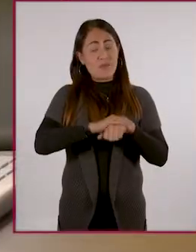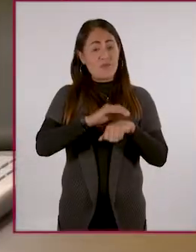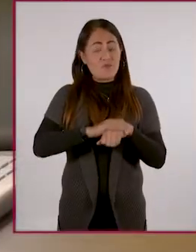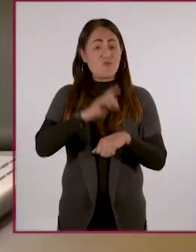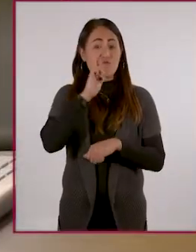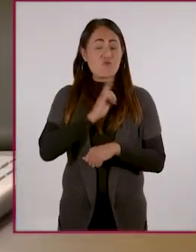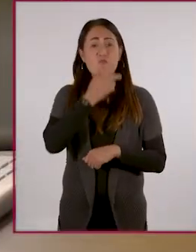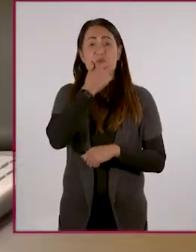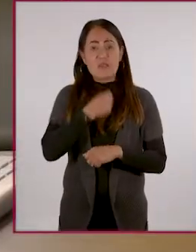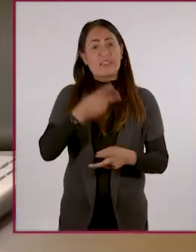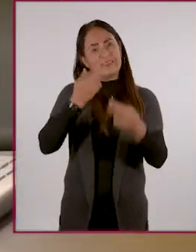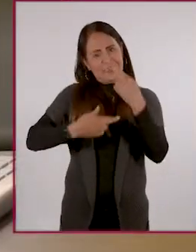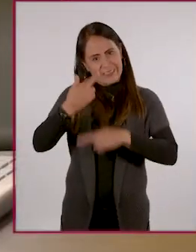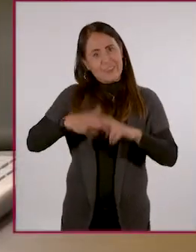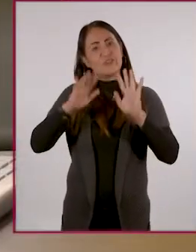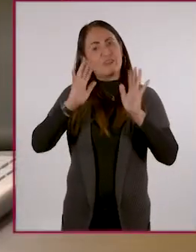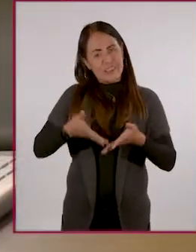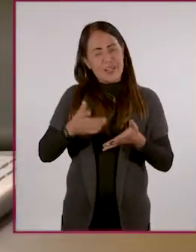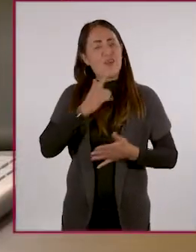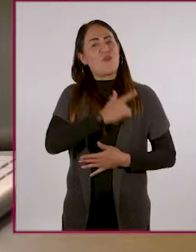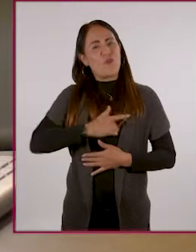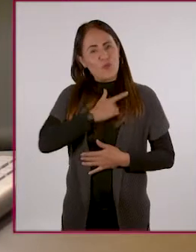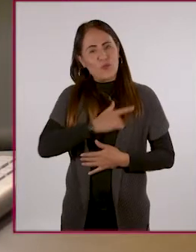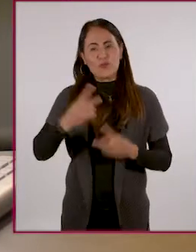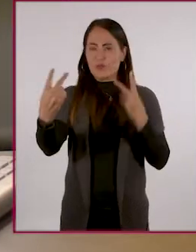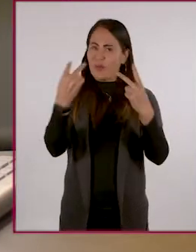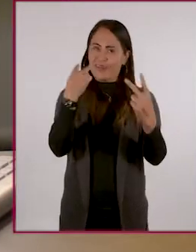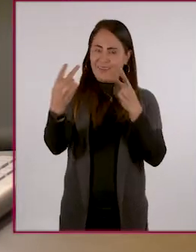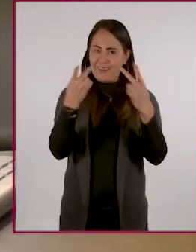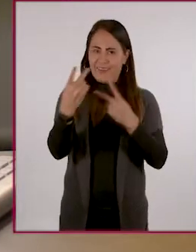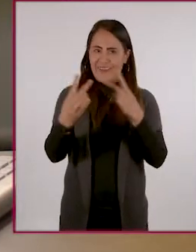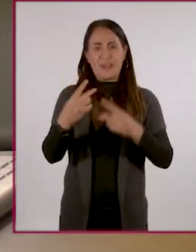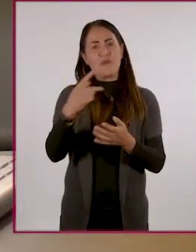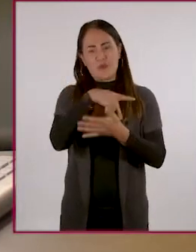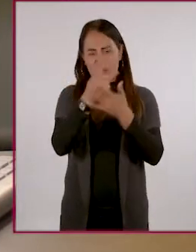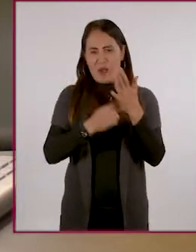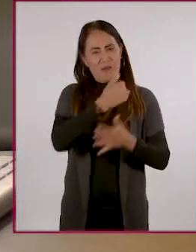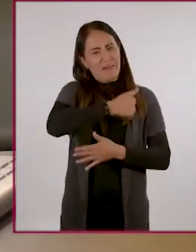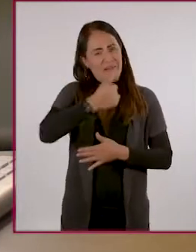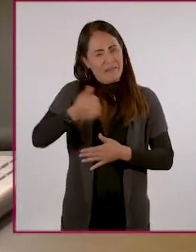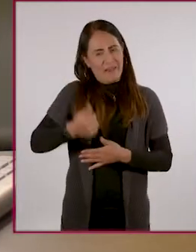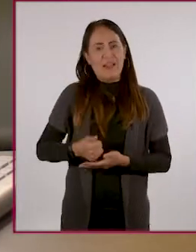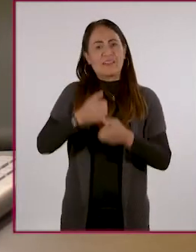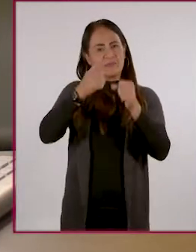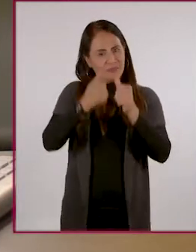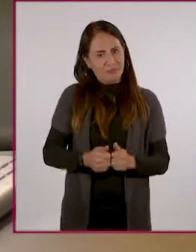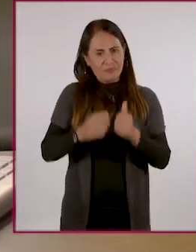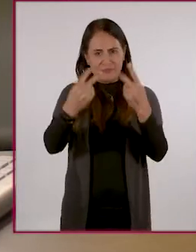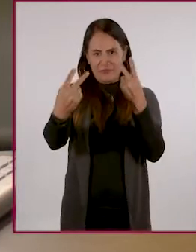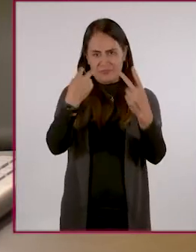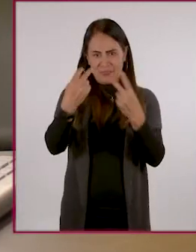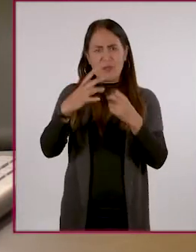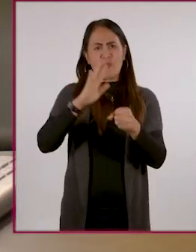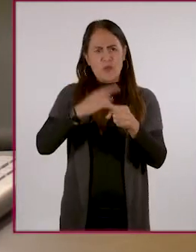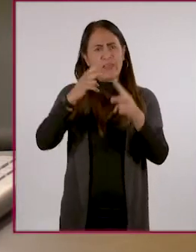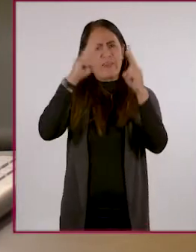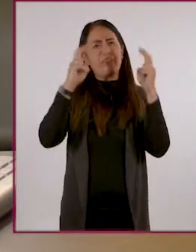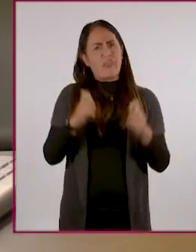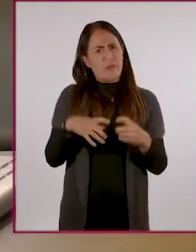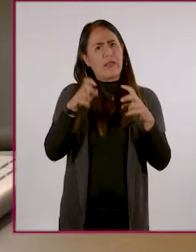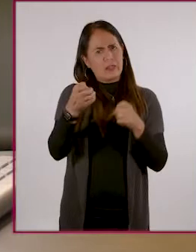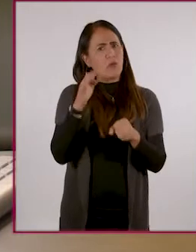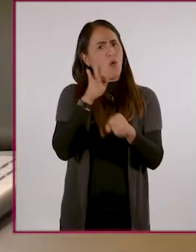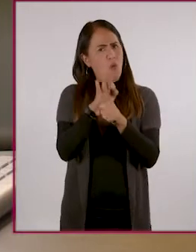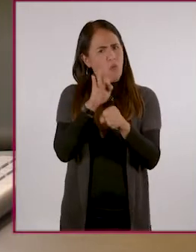Hola amigos y amigas, ya estamos de regreso. Nos da mucho gusto contar con su atención en cada programa. Quédense con nosotros porque el tema de hoy les será